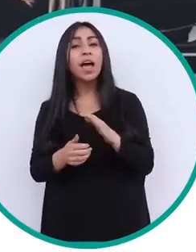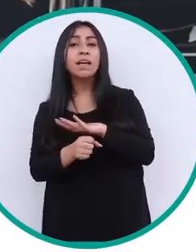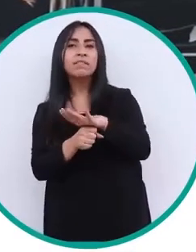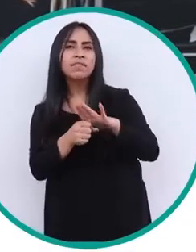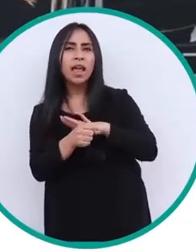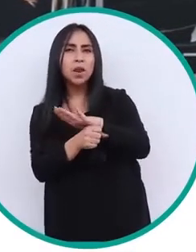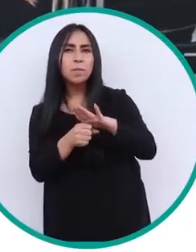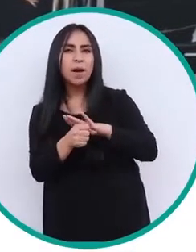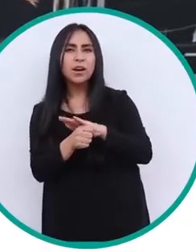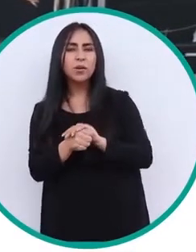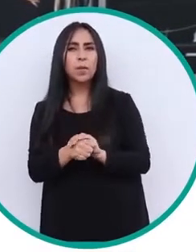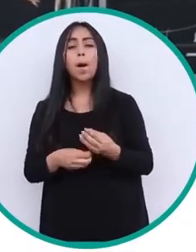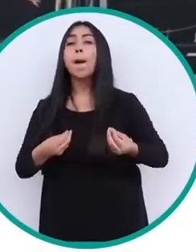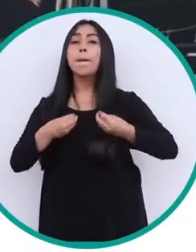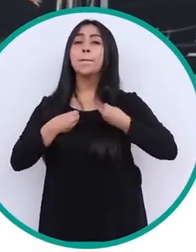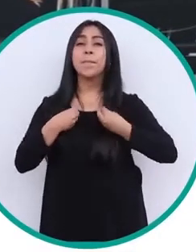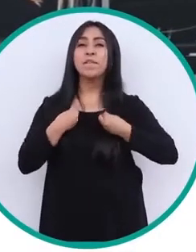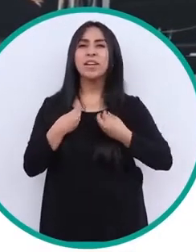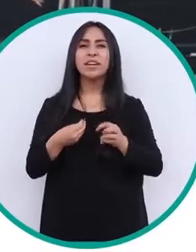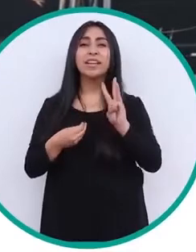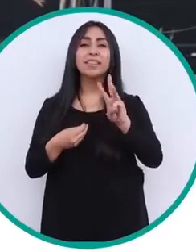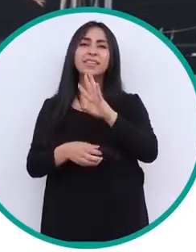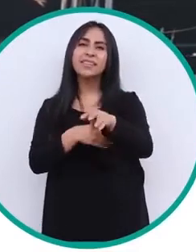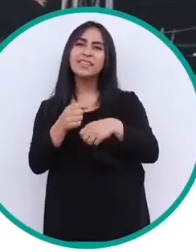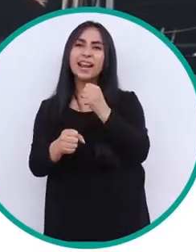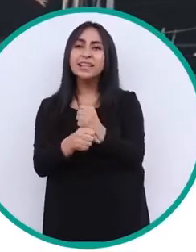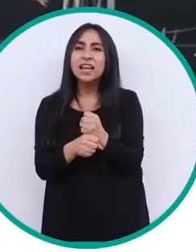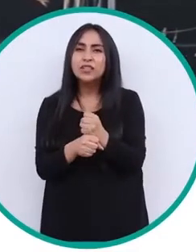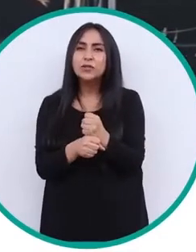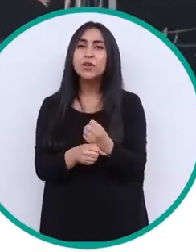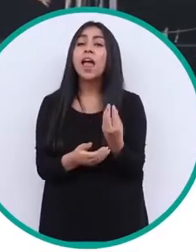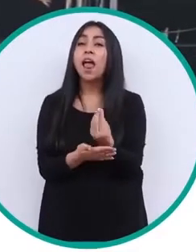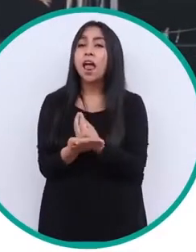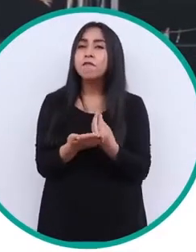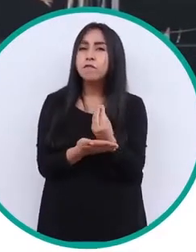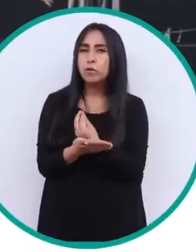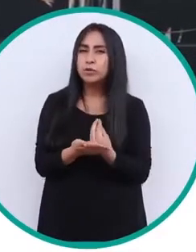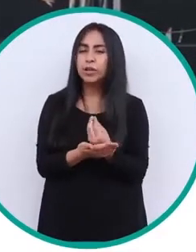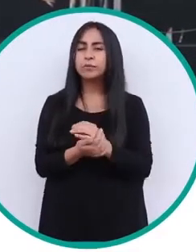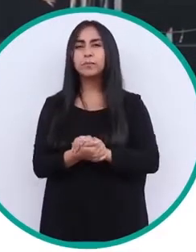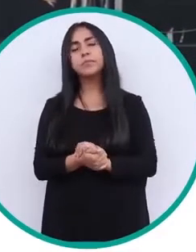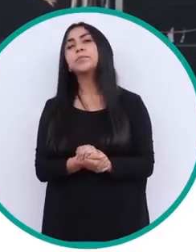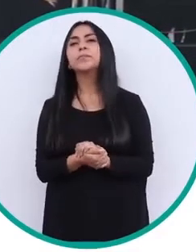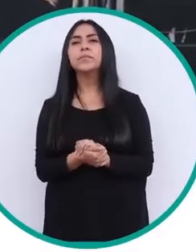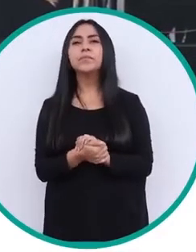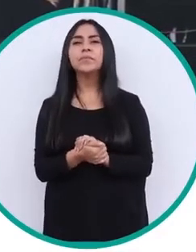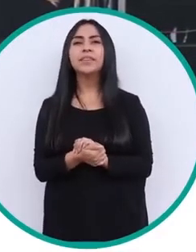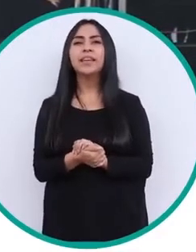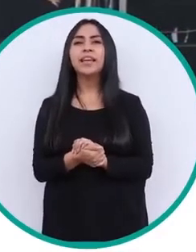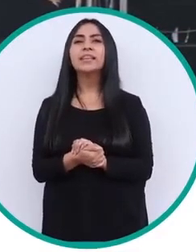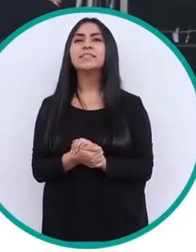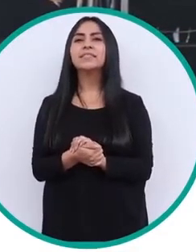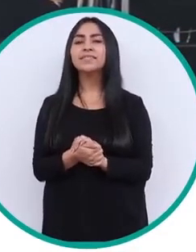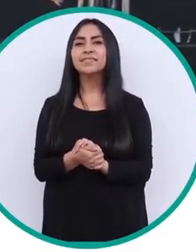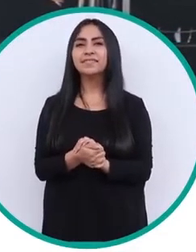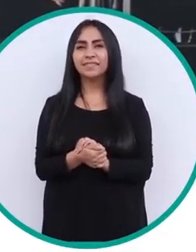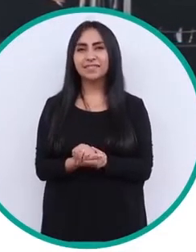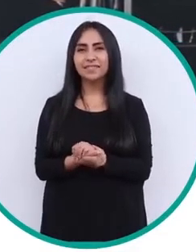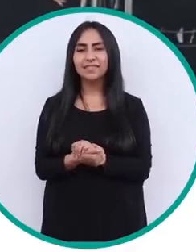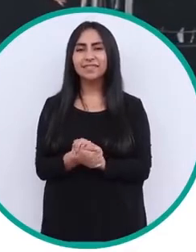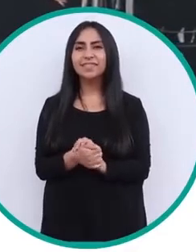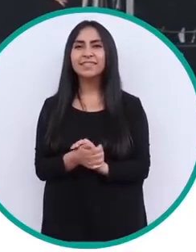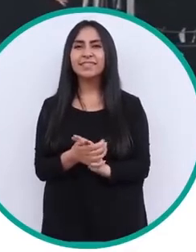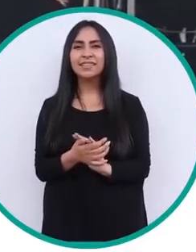3 años de antigüedad ininterrumpida, expedido por la Junta de Acción Comunal o del administrador del conjunto residencial,